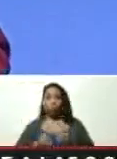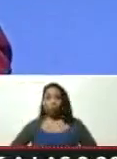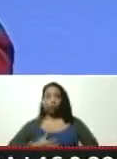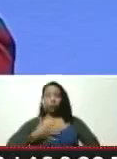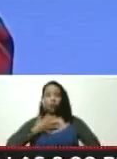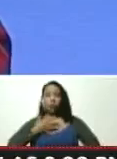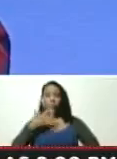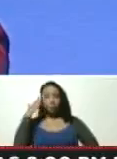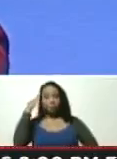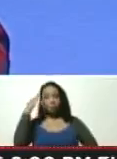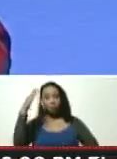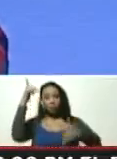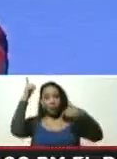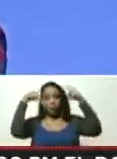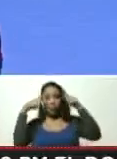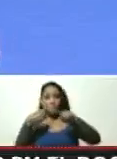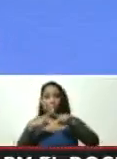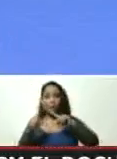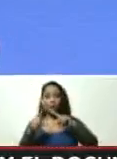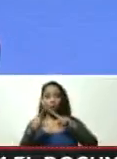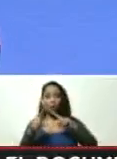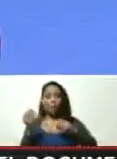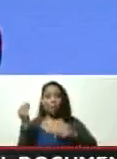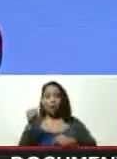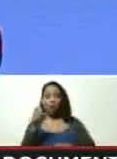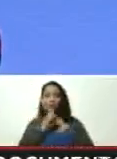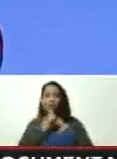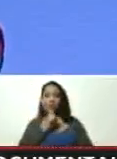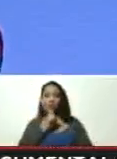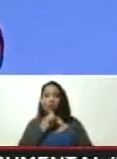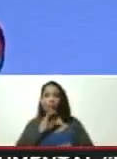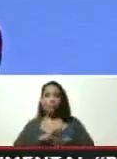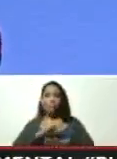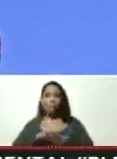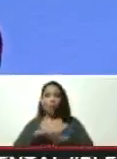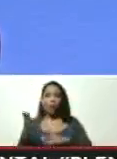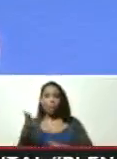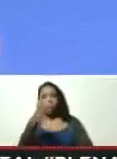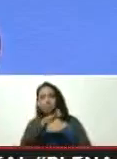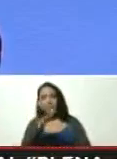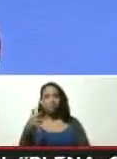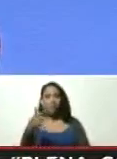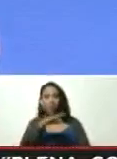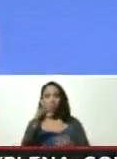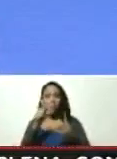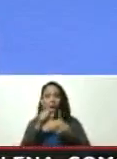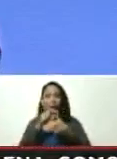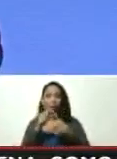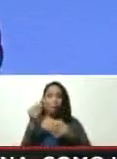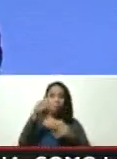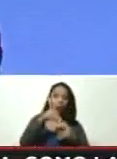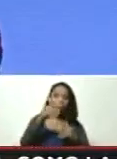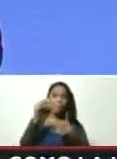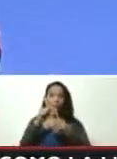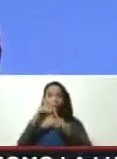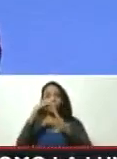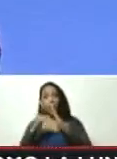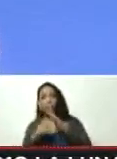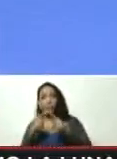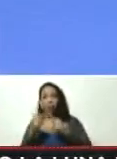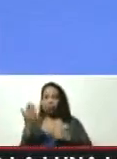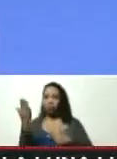comandante Chávez, pero se complicó un poco más la cosa, porque más o menos, palabras más, palabras menos, le dijo, pero ven